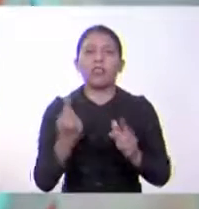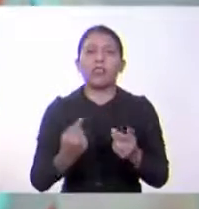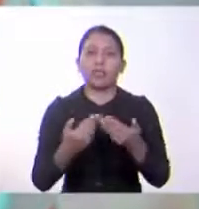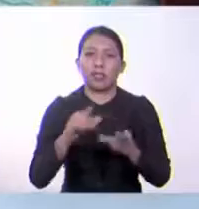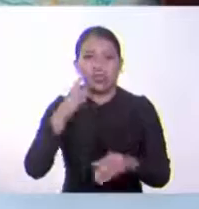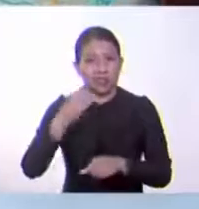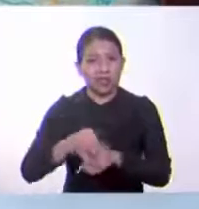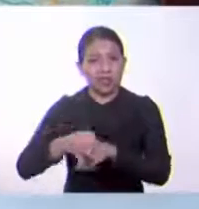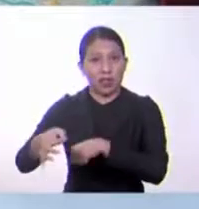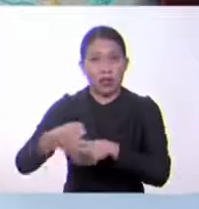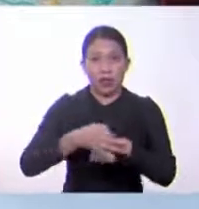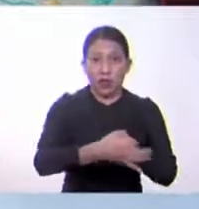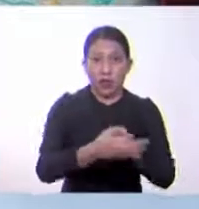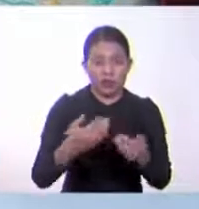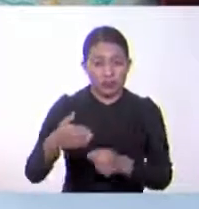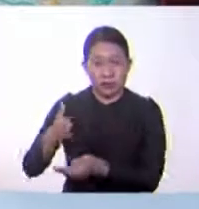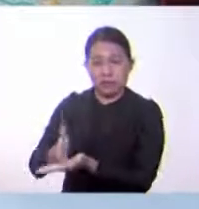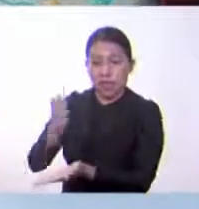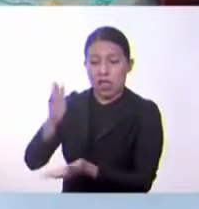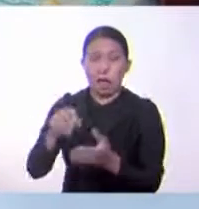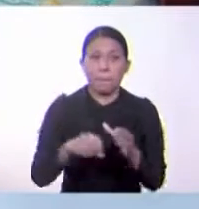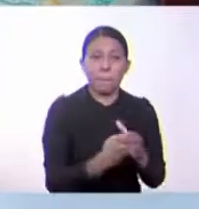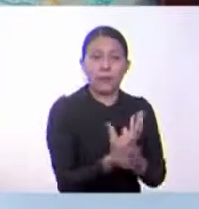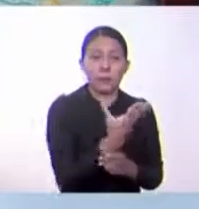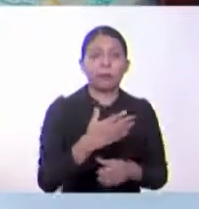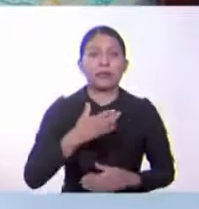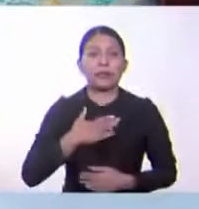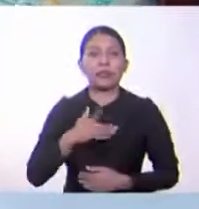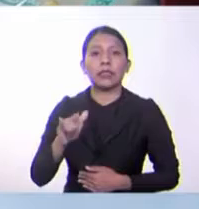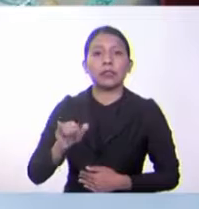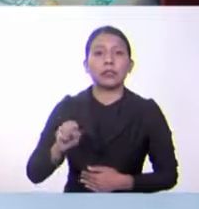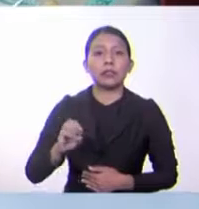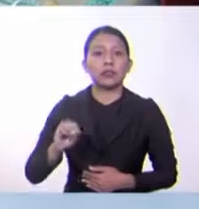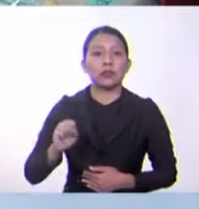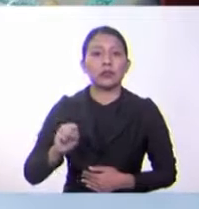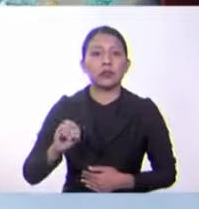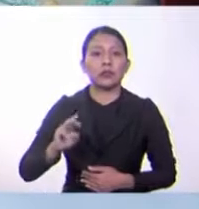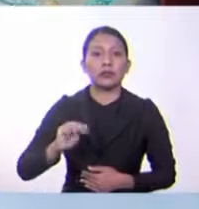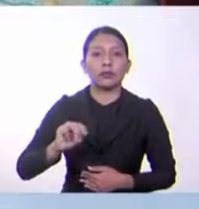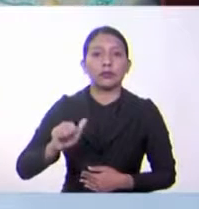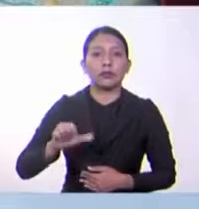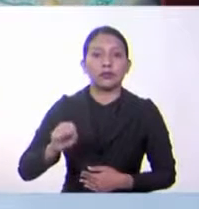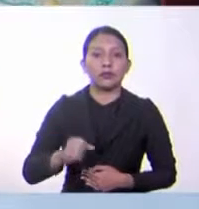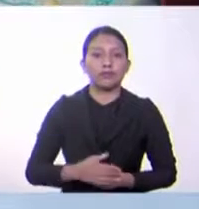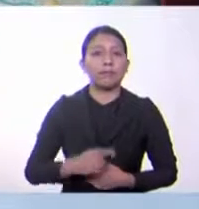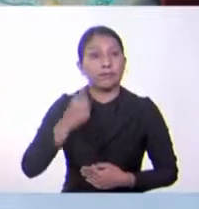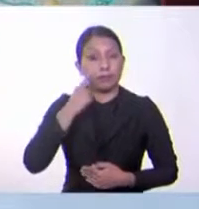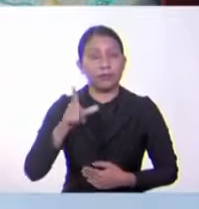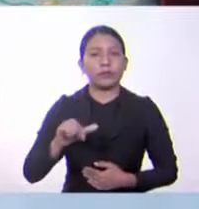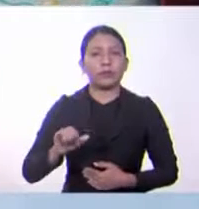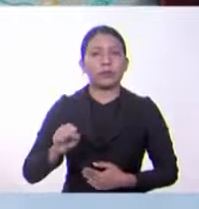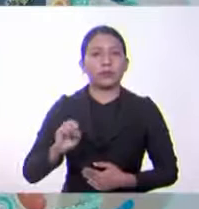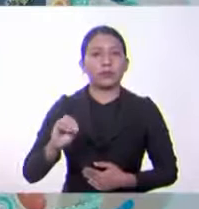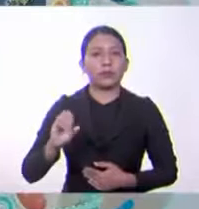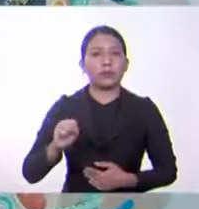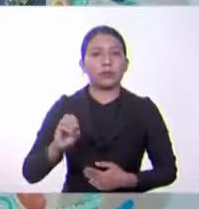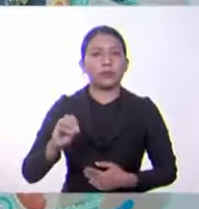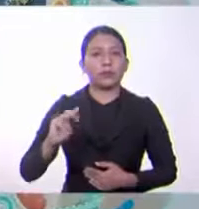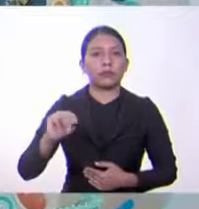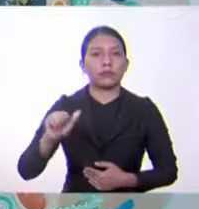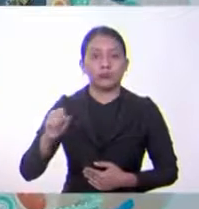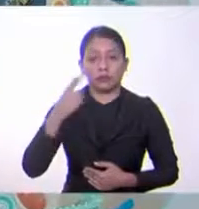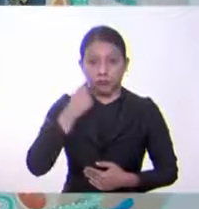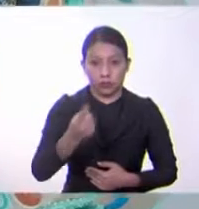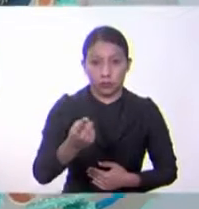estas células, y es la presencia de los lisosomas. En el caso de este modelo, los lisosomas los podemos ver acá.